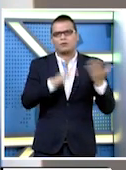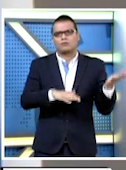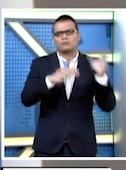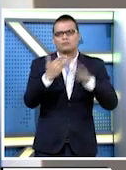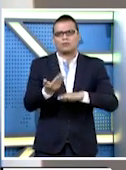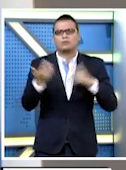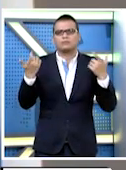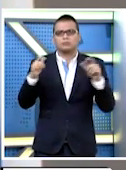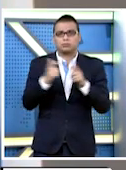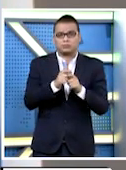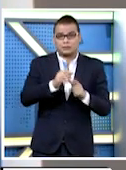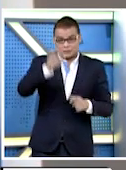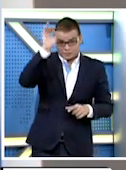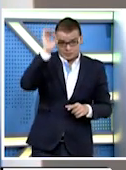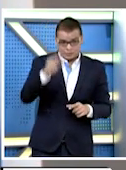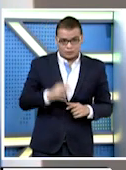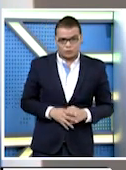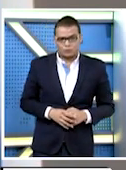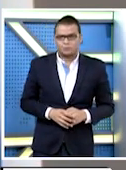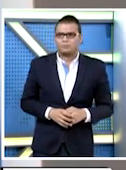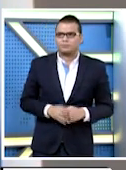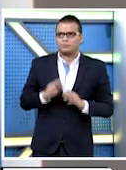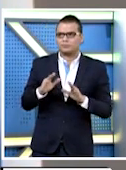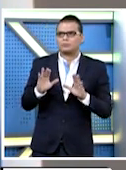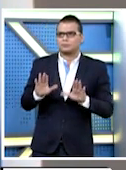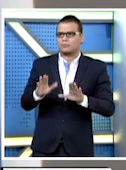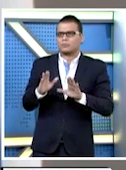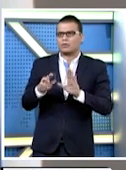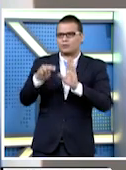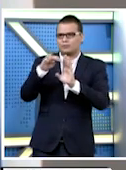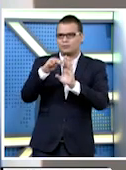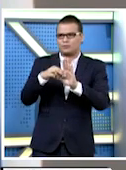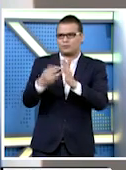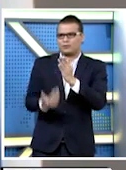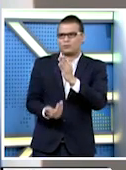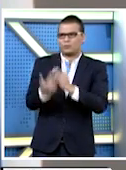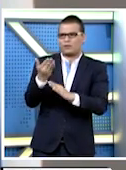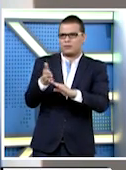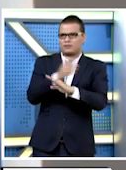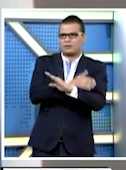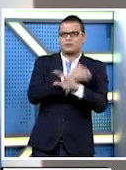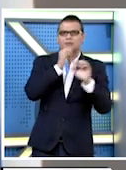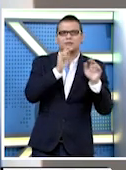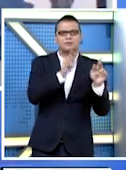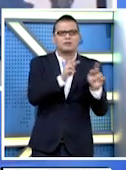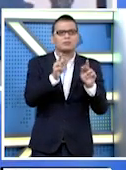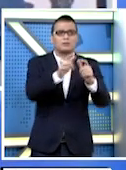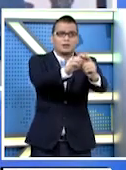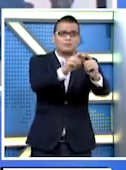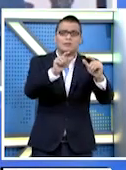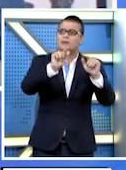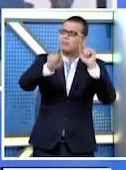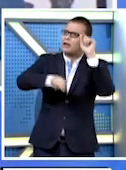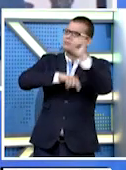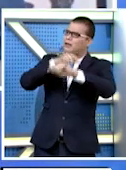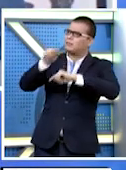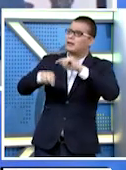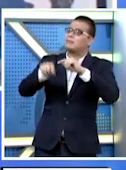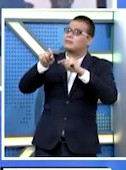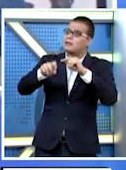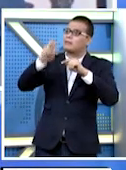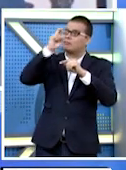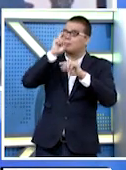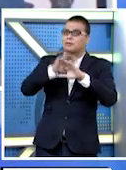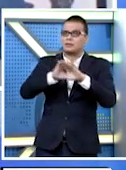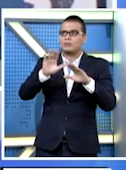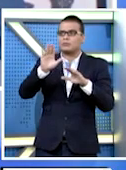muertos. Alcalde, antes de que usted implementara las medidas, mucha gente las estaba pidiendo a través de las redes sociales continuamente. Sin embargo,